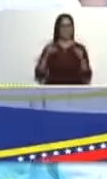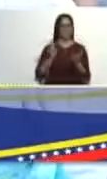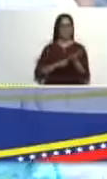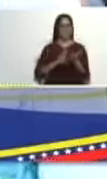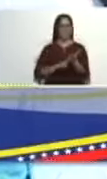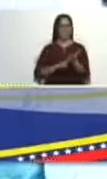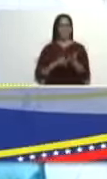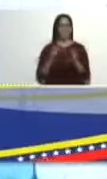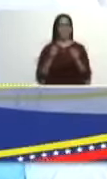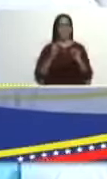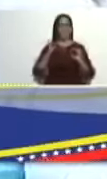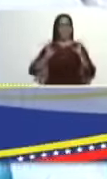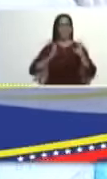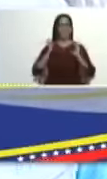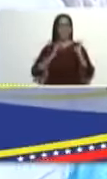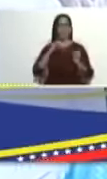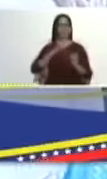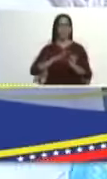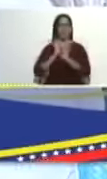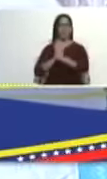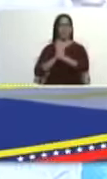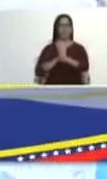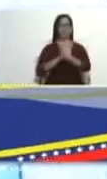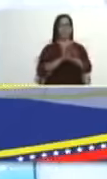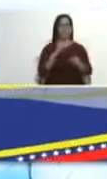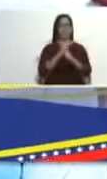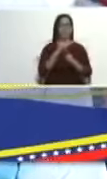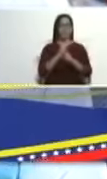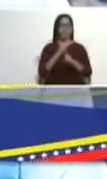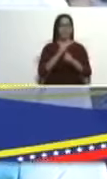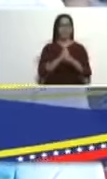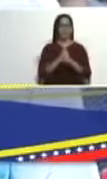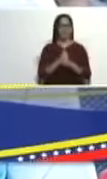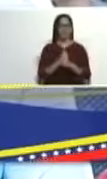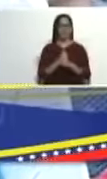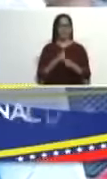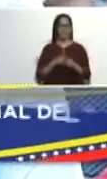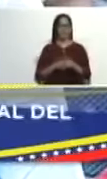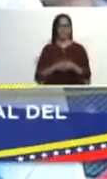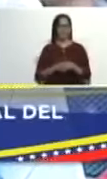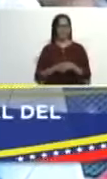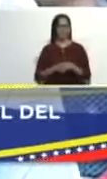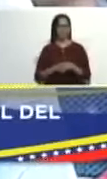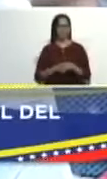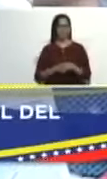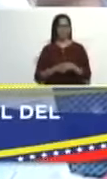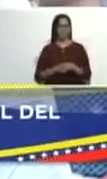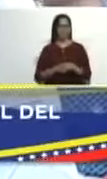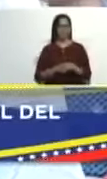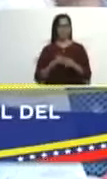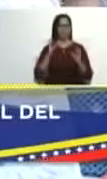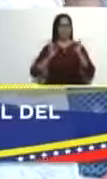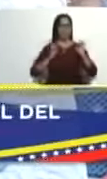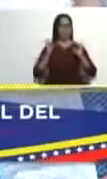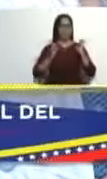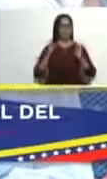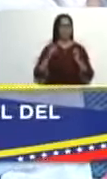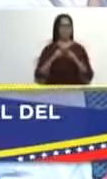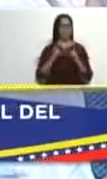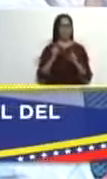demasiado emocionados. Estuvimos marchando con los trabajadores y las trabajadoras y fue muy emocionante, porque no solo